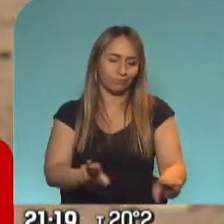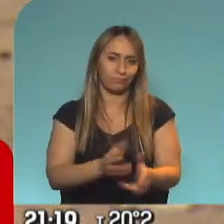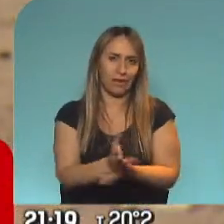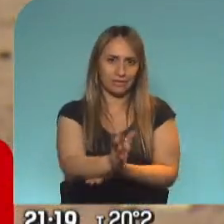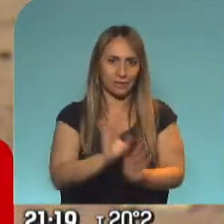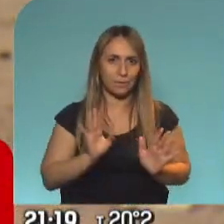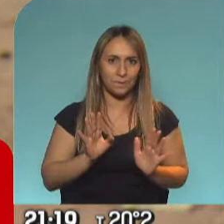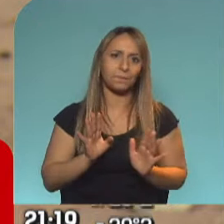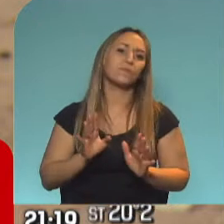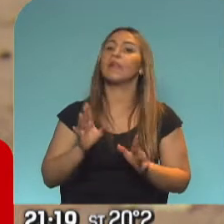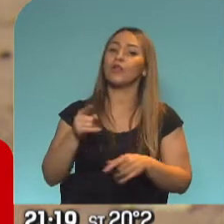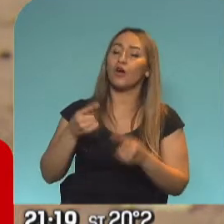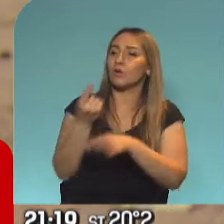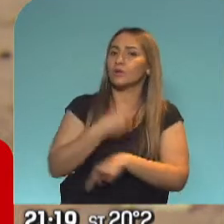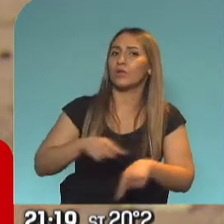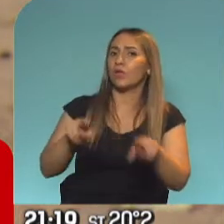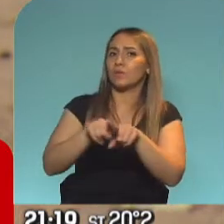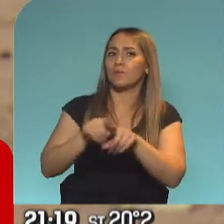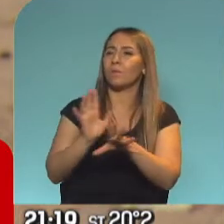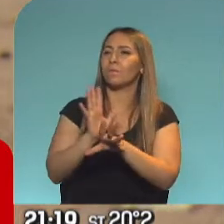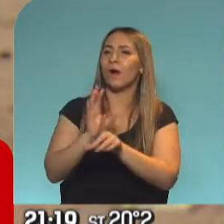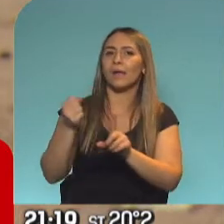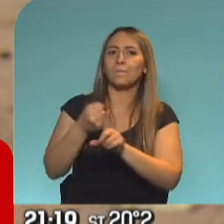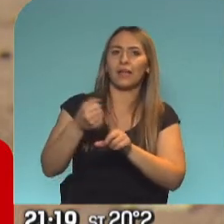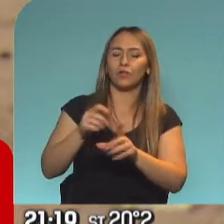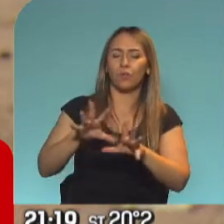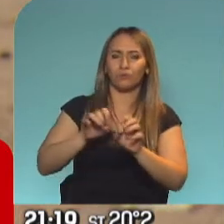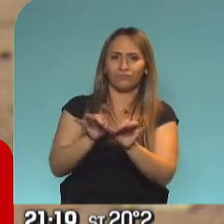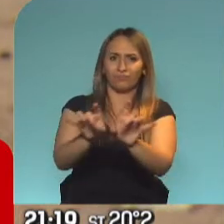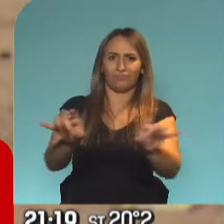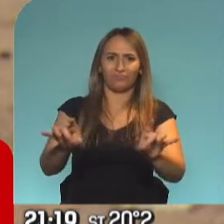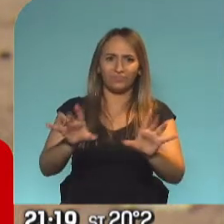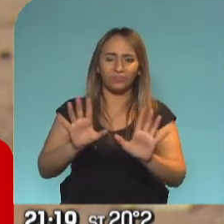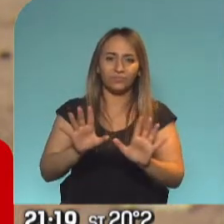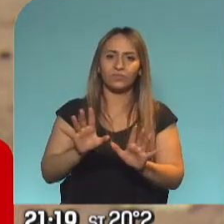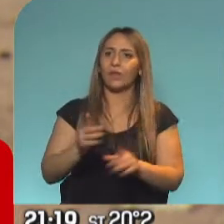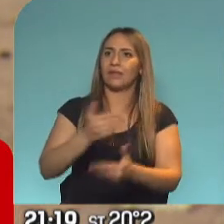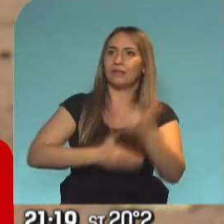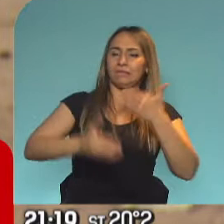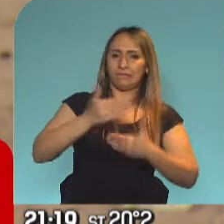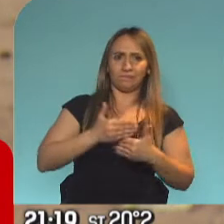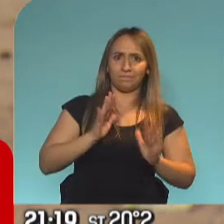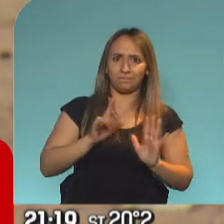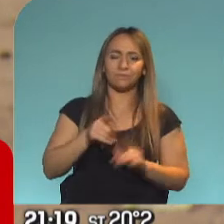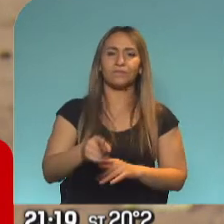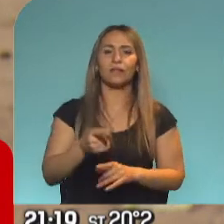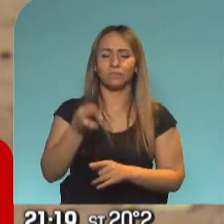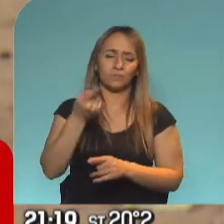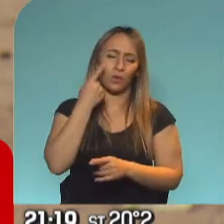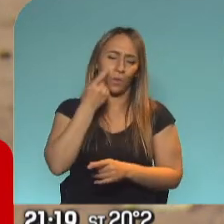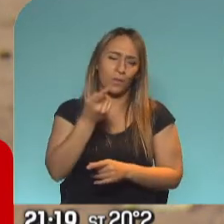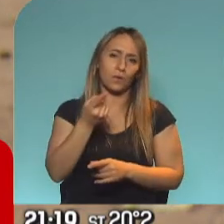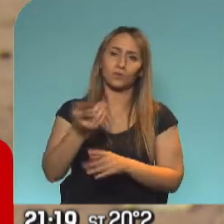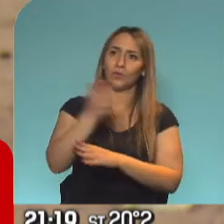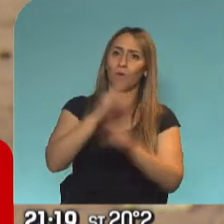cualquier impacto ambiental que generamos, no es necesariamente irreversible, porque obviamente la naturaleza, y lo vimos al principio de la